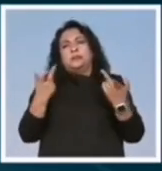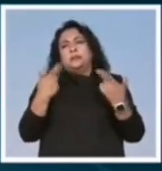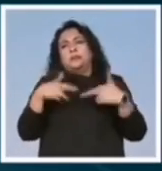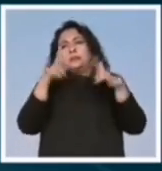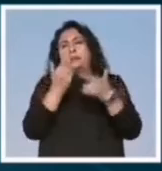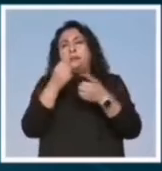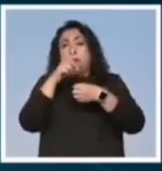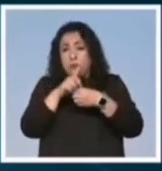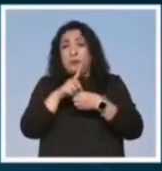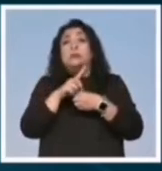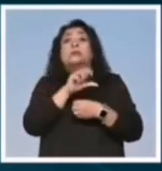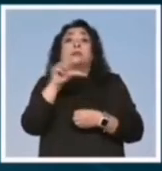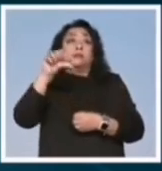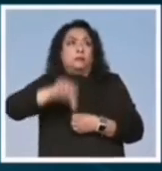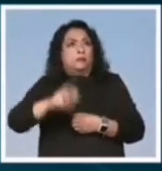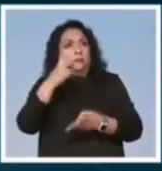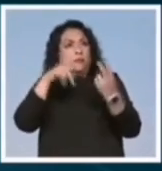están representados hoy aquí.